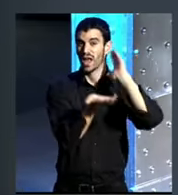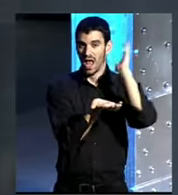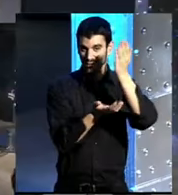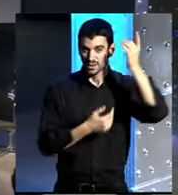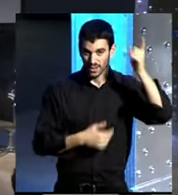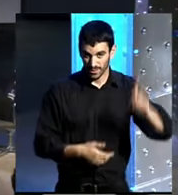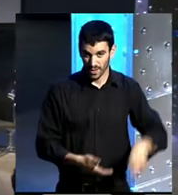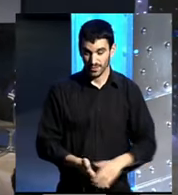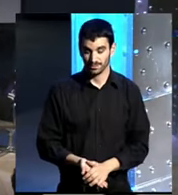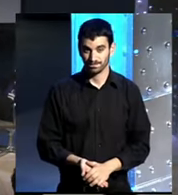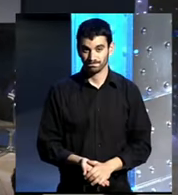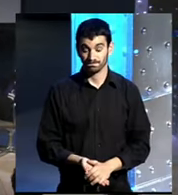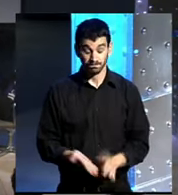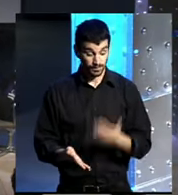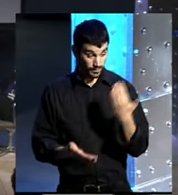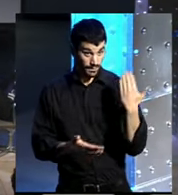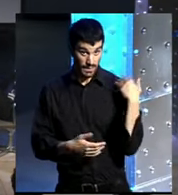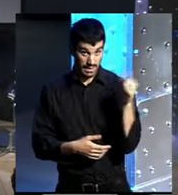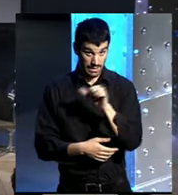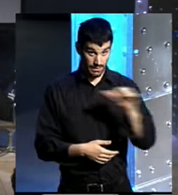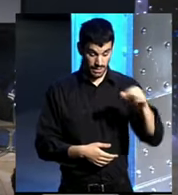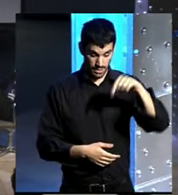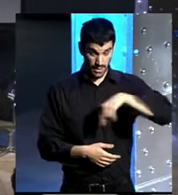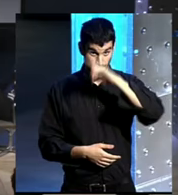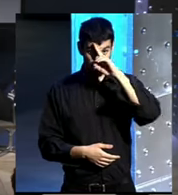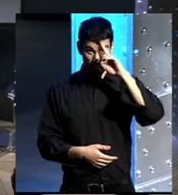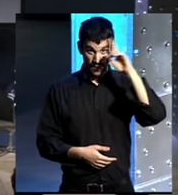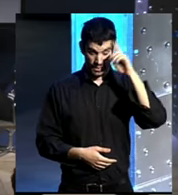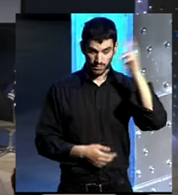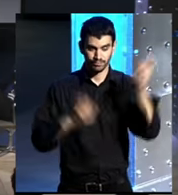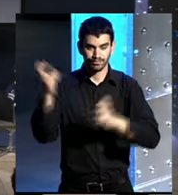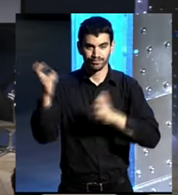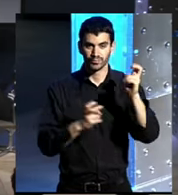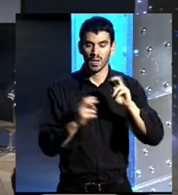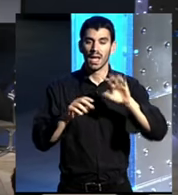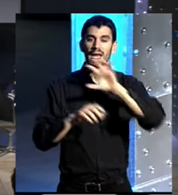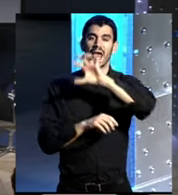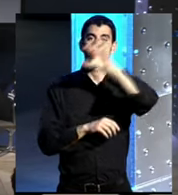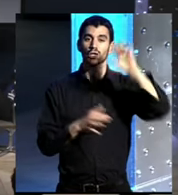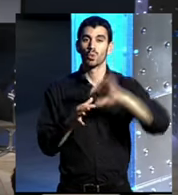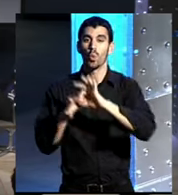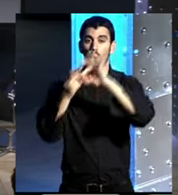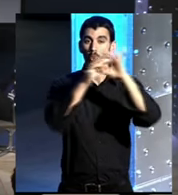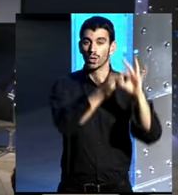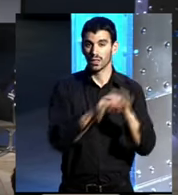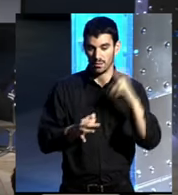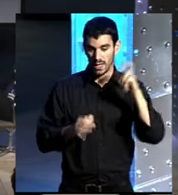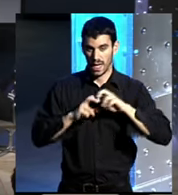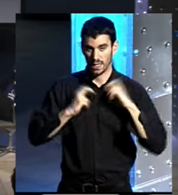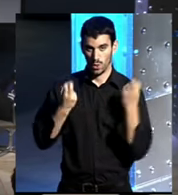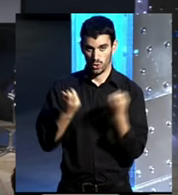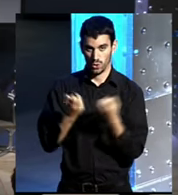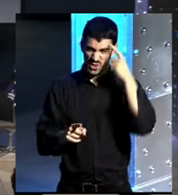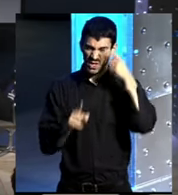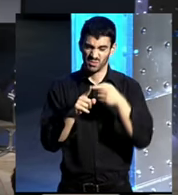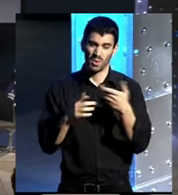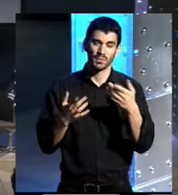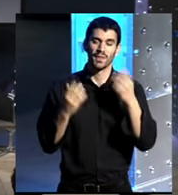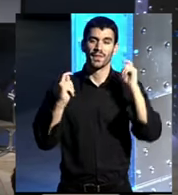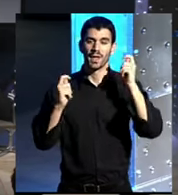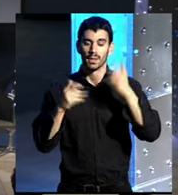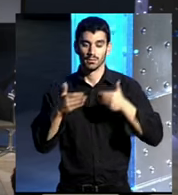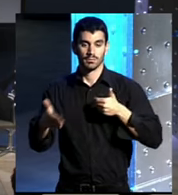hubo una reunión de las Naciones Unidas para celebrar que faltan 1000 días para el cumplimiento de los Objetivos del